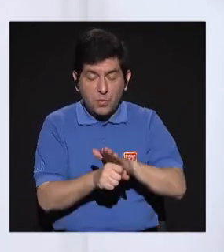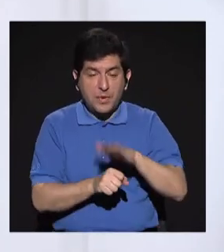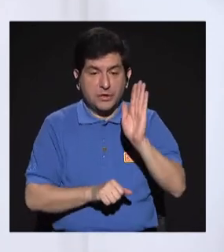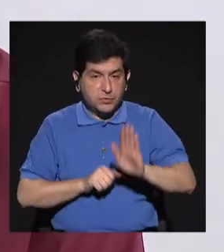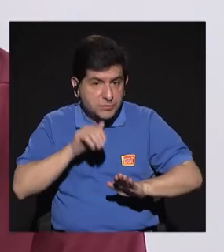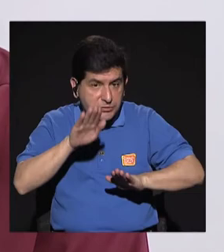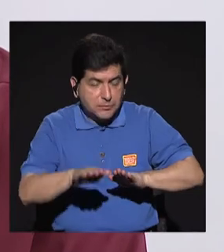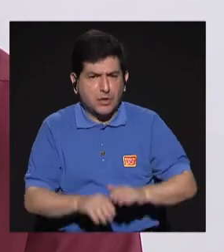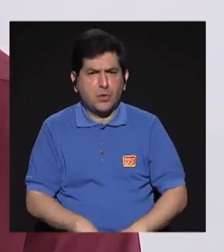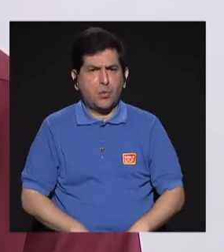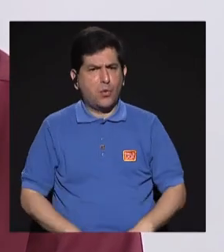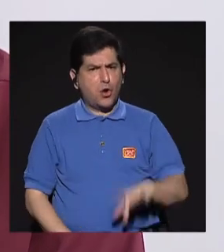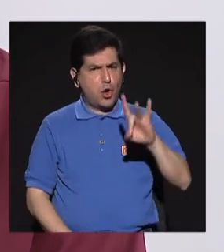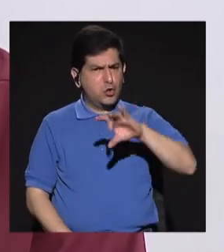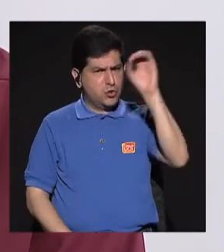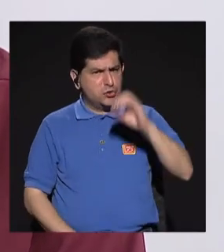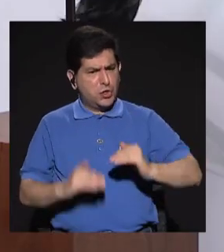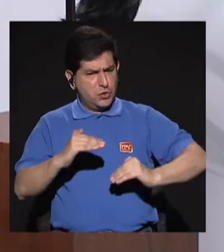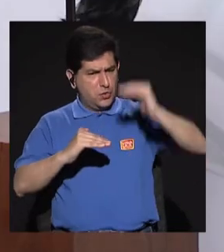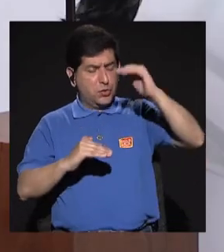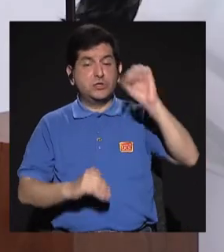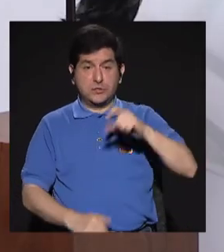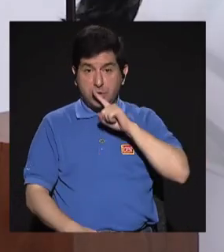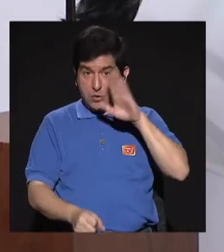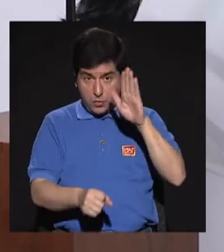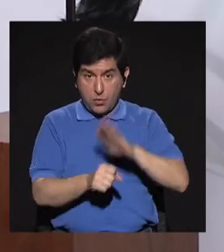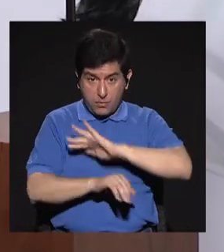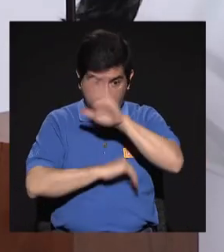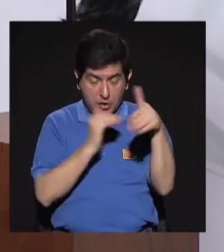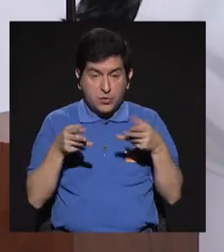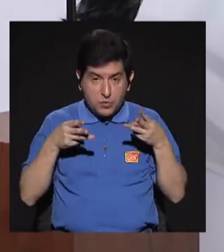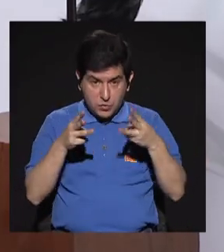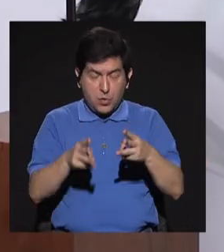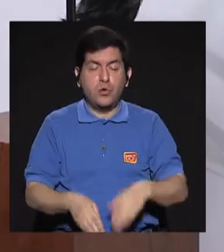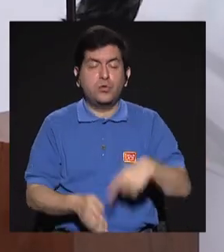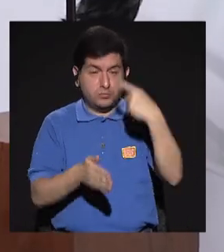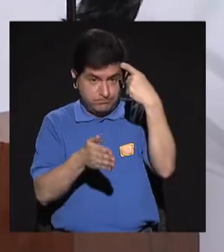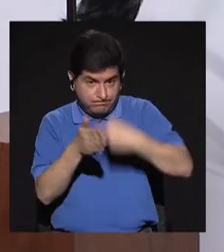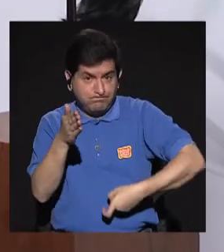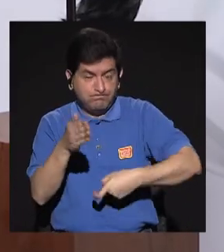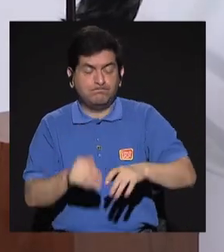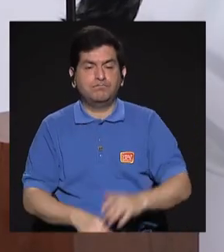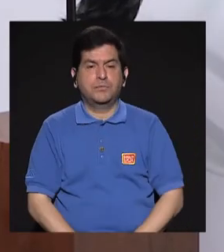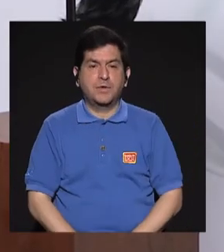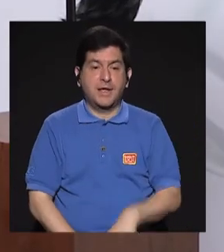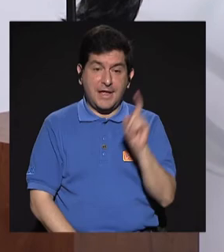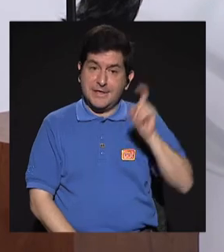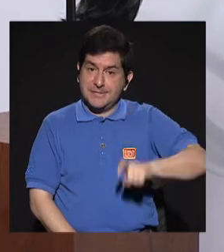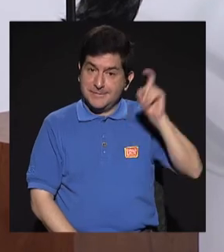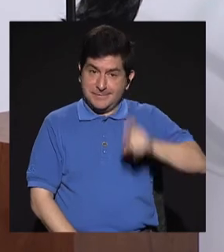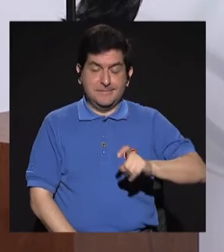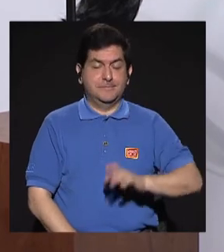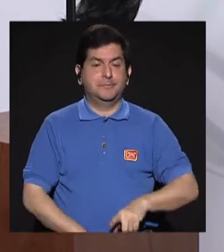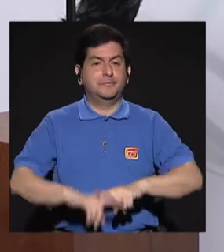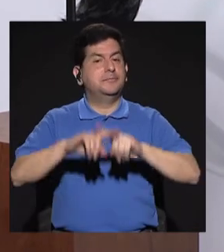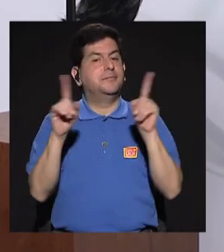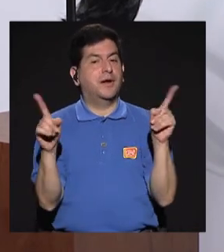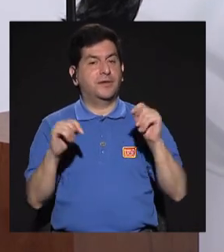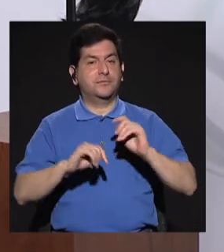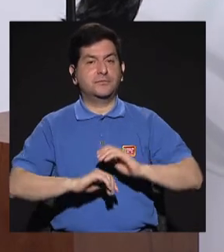proporción siguiendo al paso a paso el método para siempre un abrigo velocidad eso es intrínseco en el método